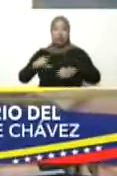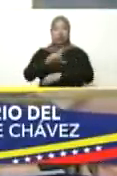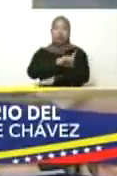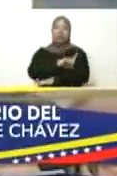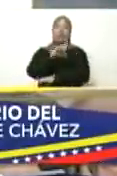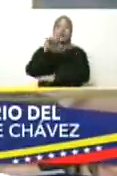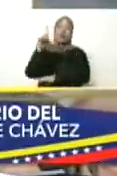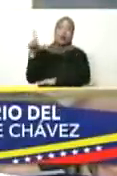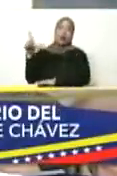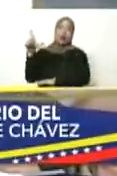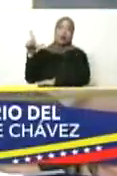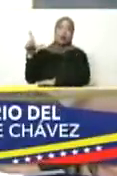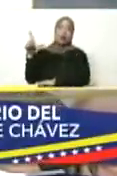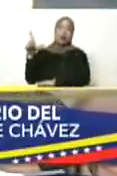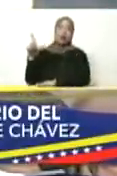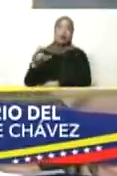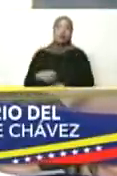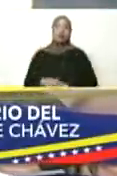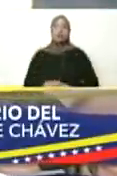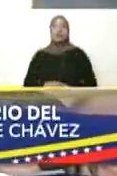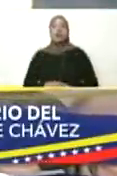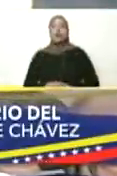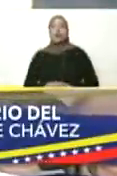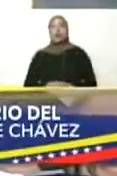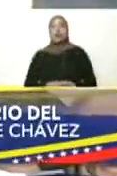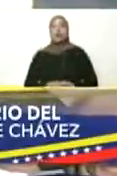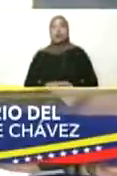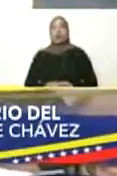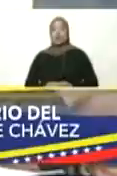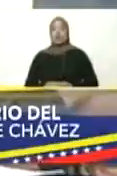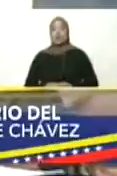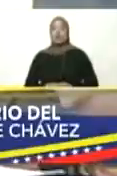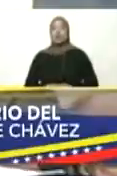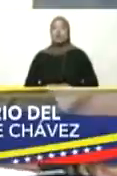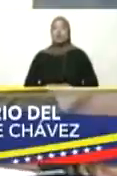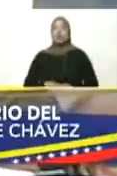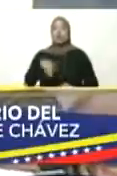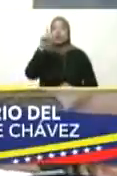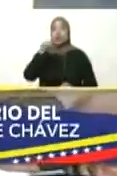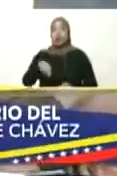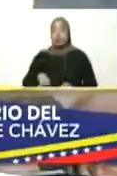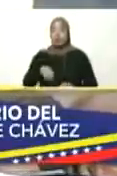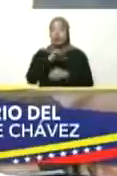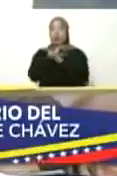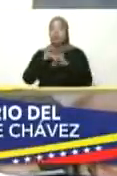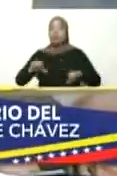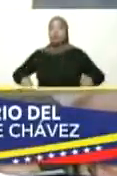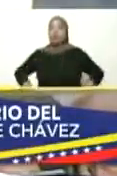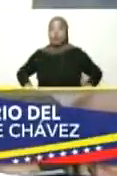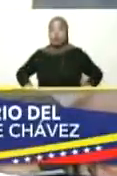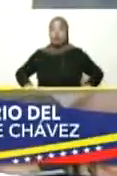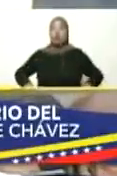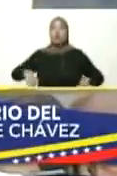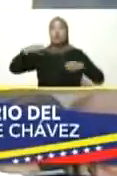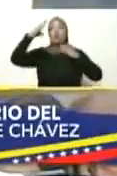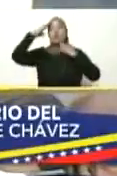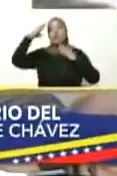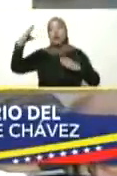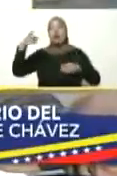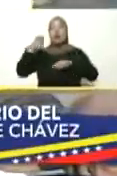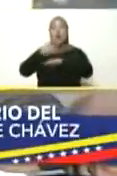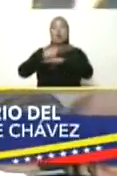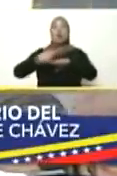larense y un poquito más allá portugueseñas también. Saludo al